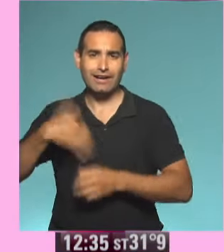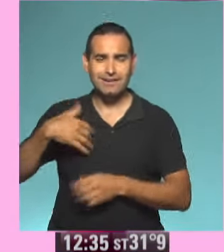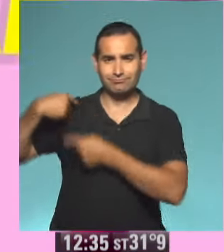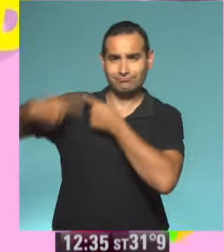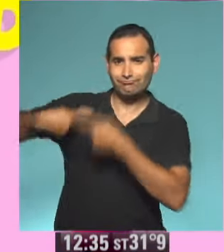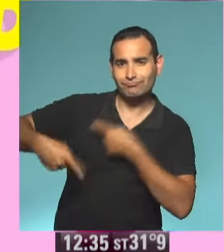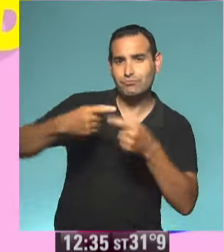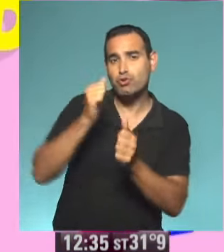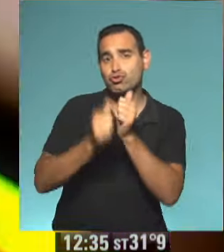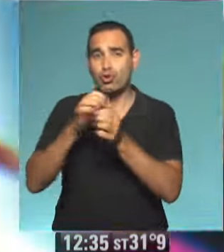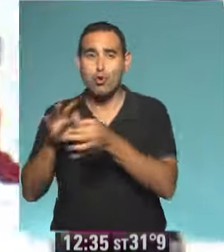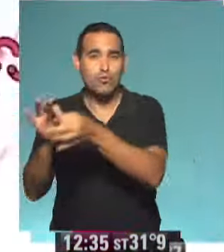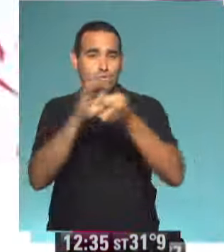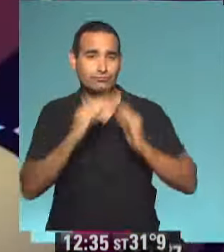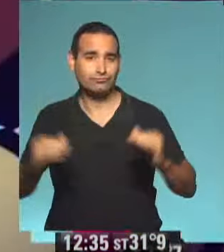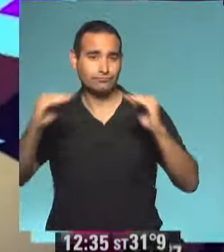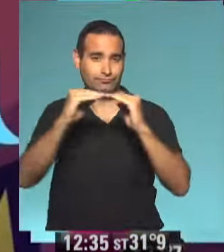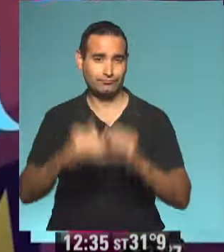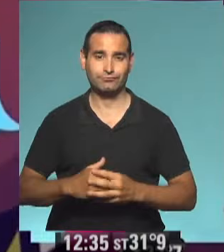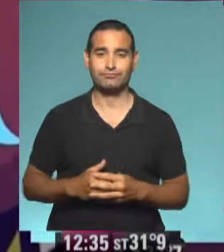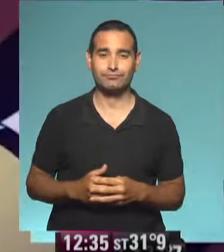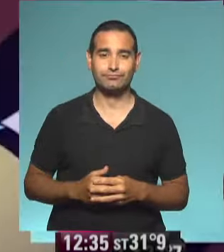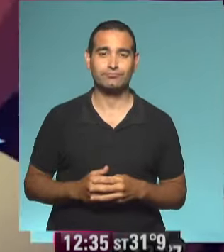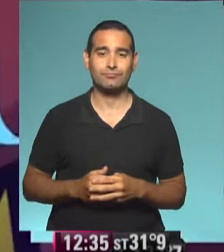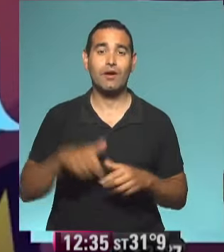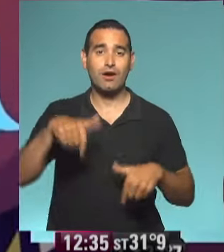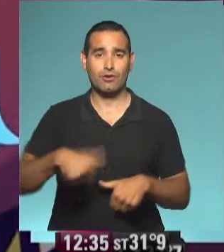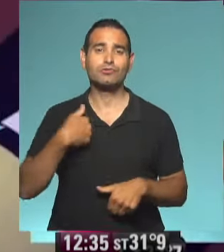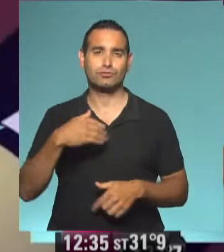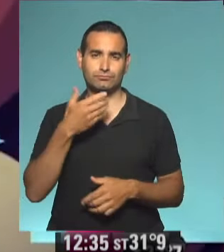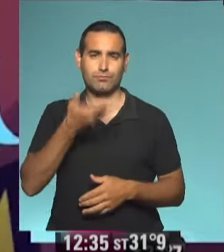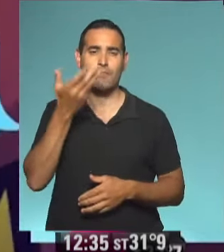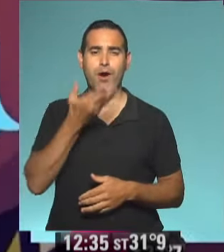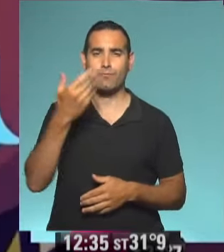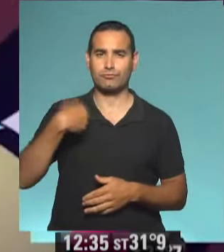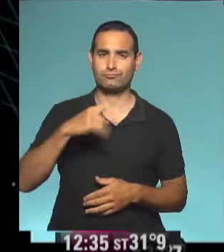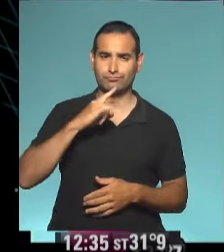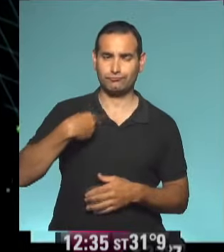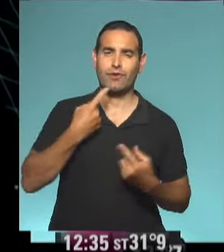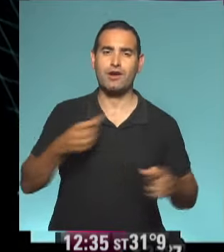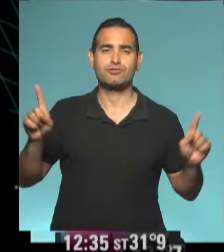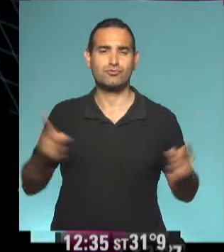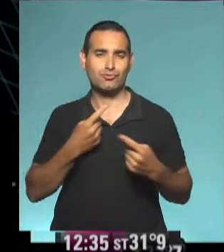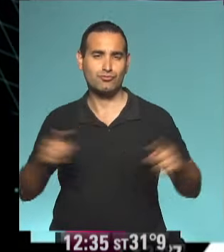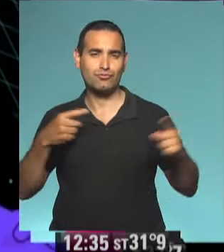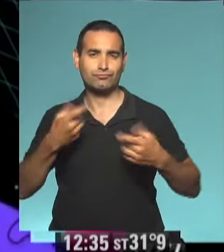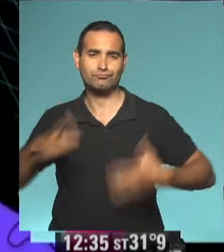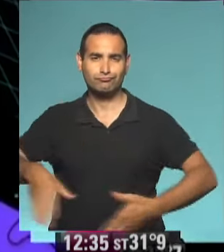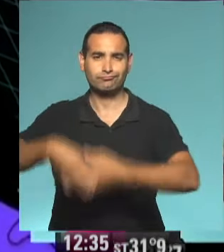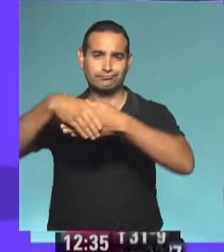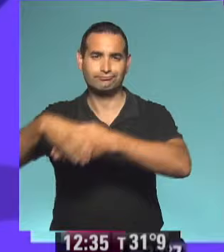presenta la historia de la unión y la igualdad. Ahora hablo yo, yo me hago canción. Uniendo